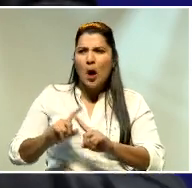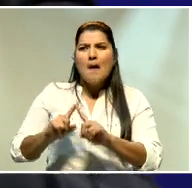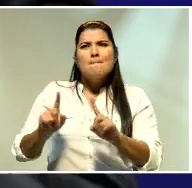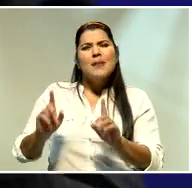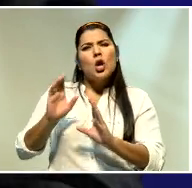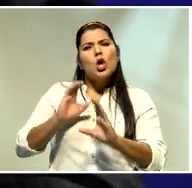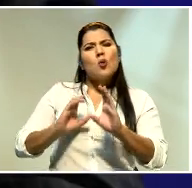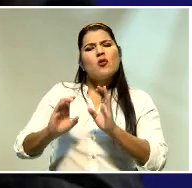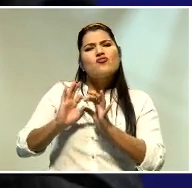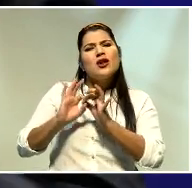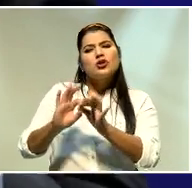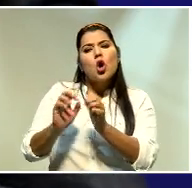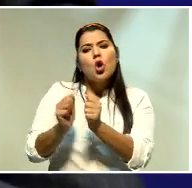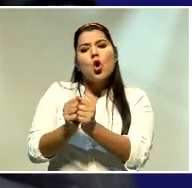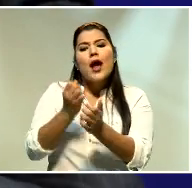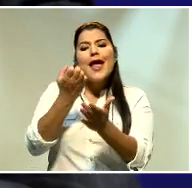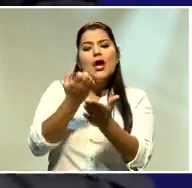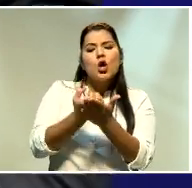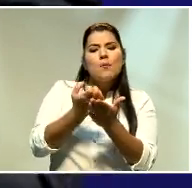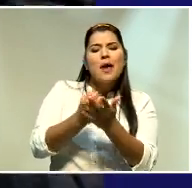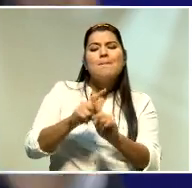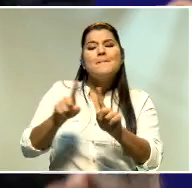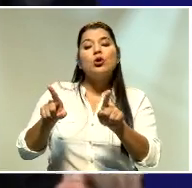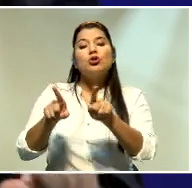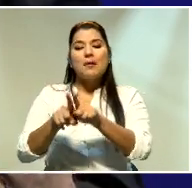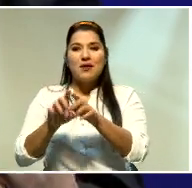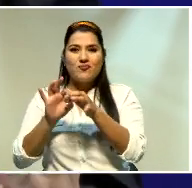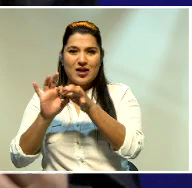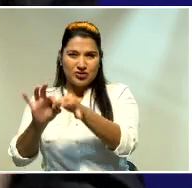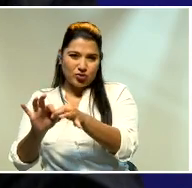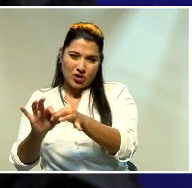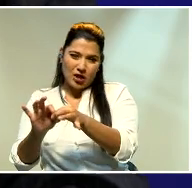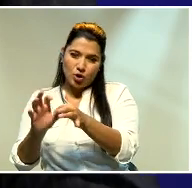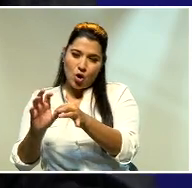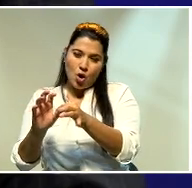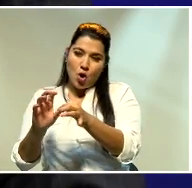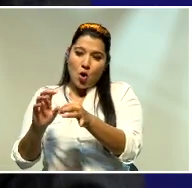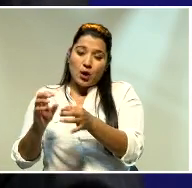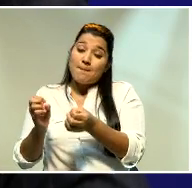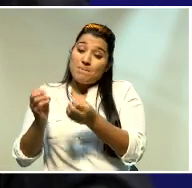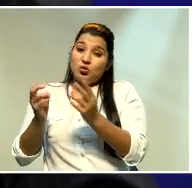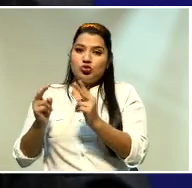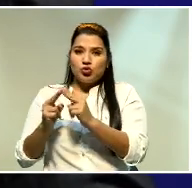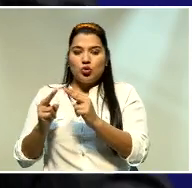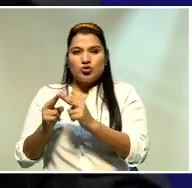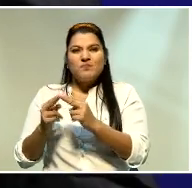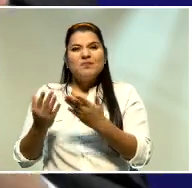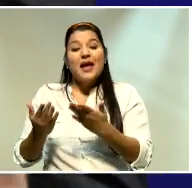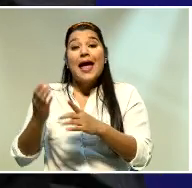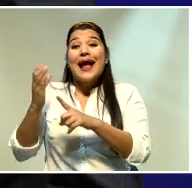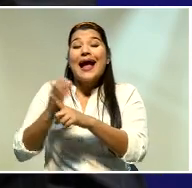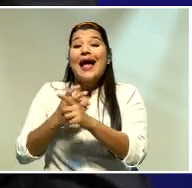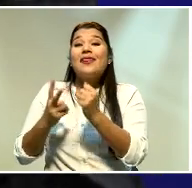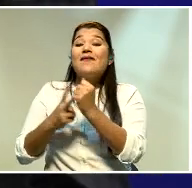tiene que ver parte con la economía, pero parte por algo que todos estamos conociendo, que es cada vez más